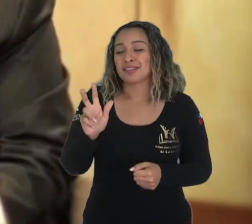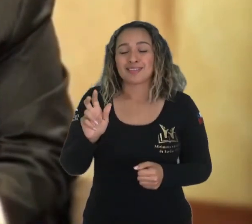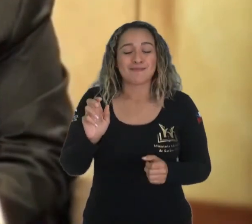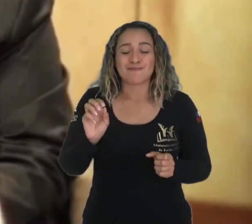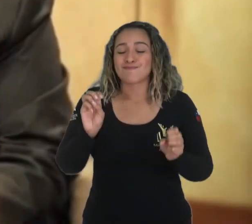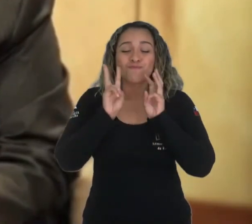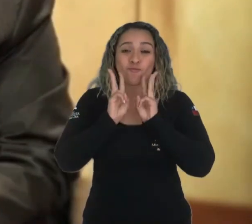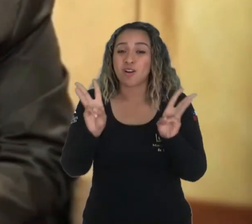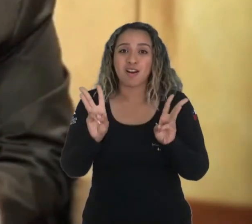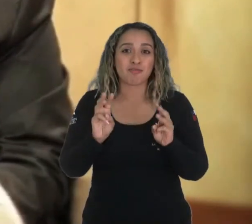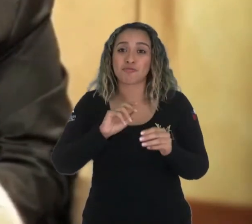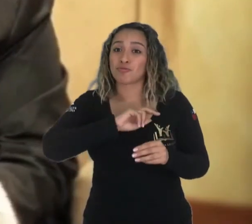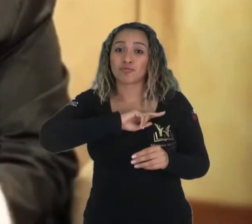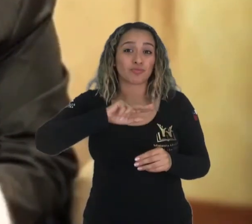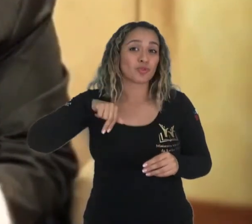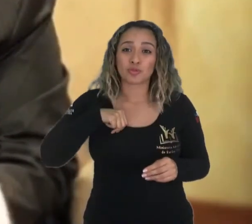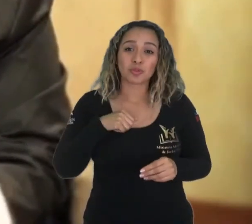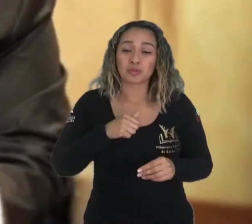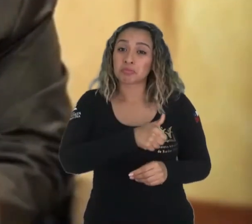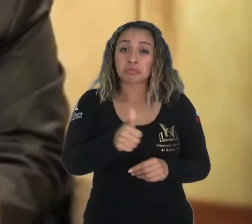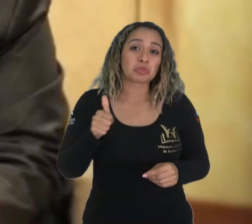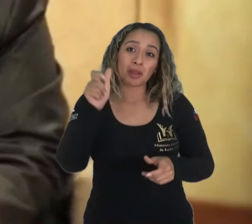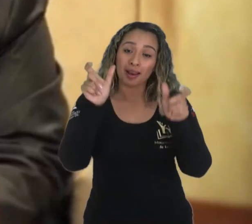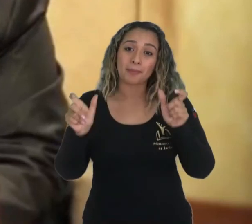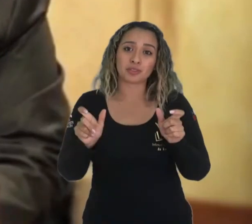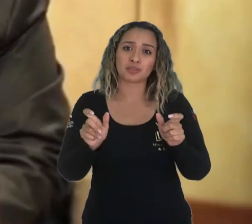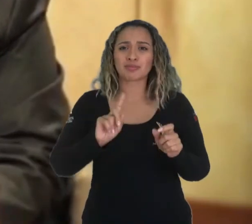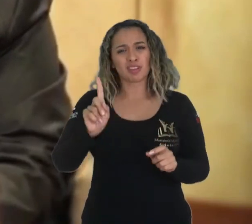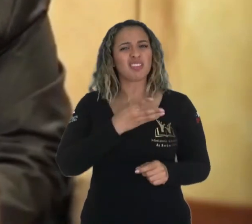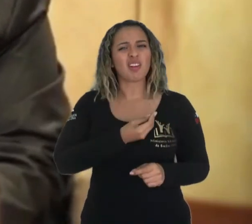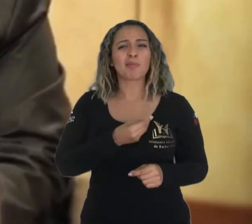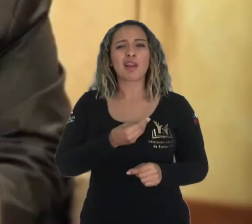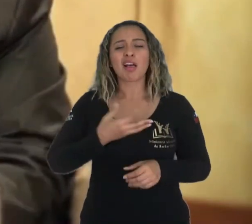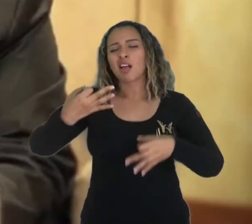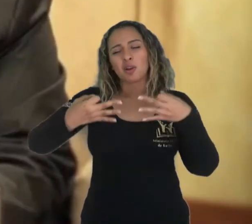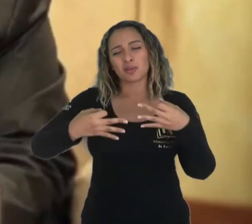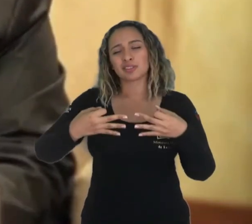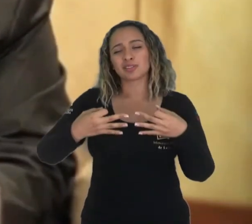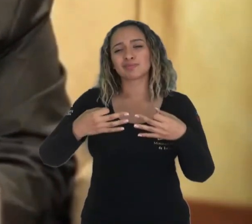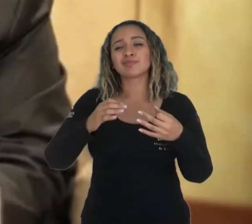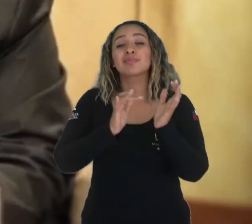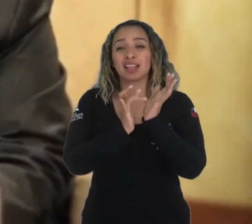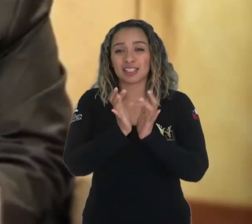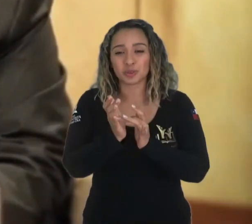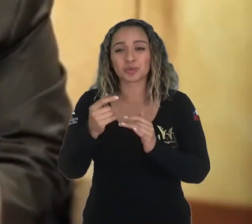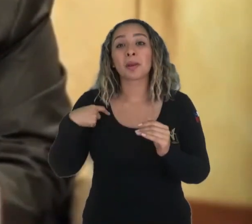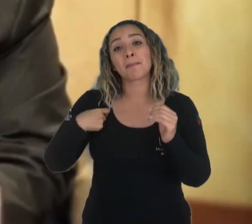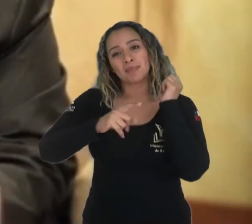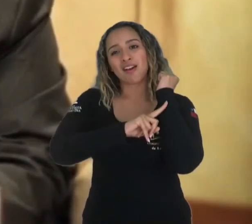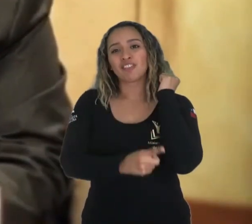extraordinario con todos los seres humanos No tengas miedo al juicio, porque Jesús es tu abogado,